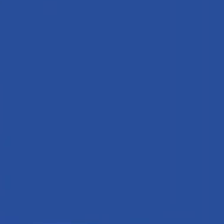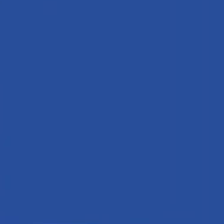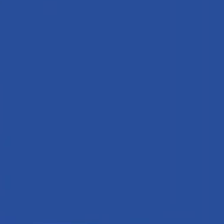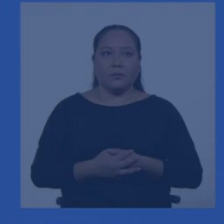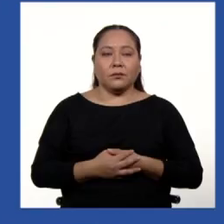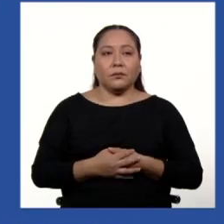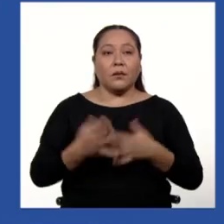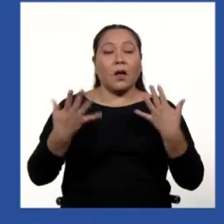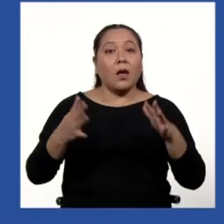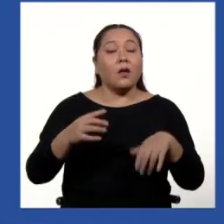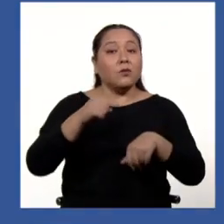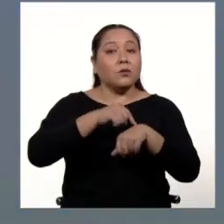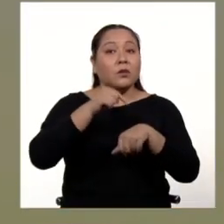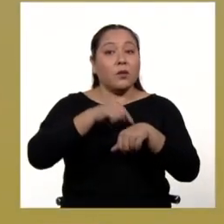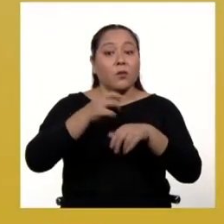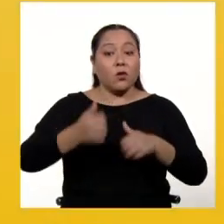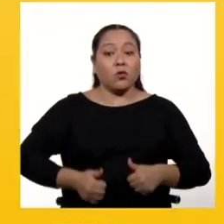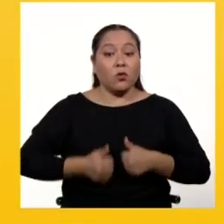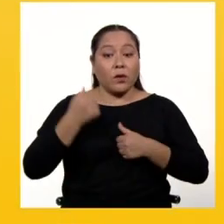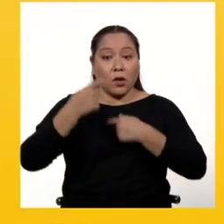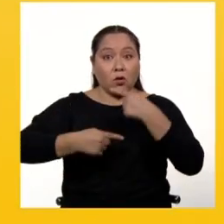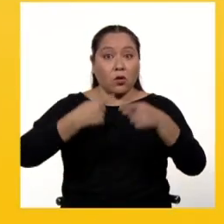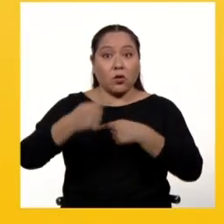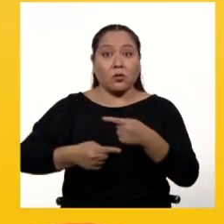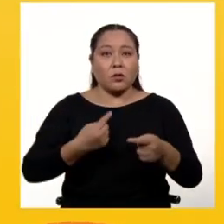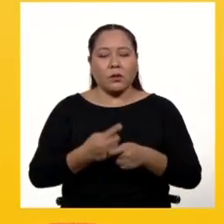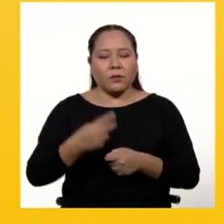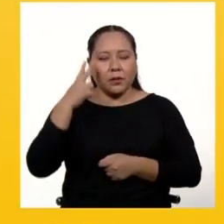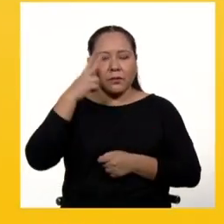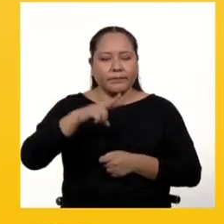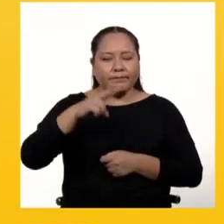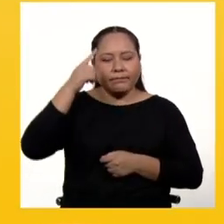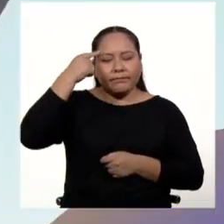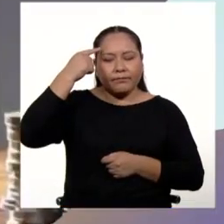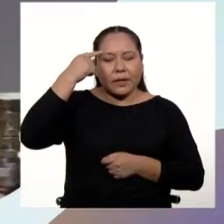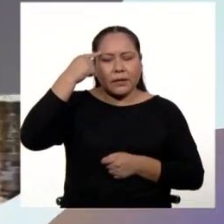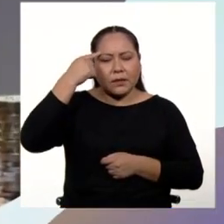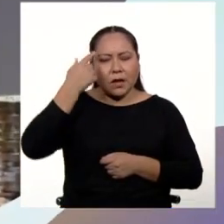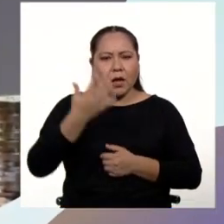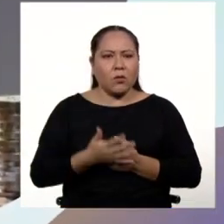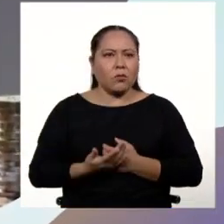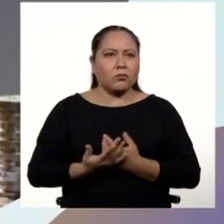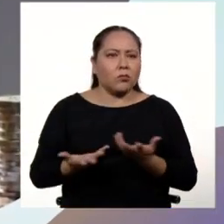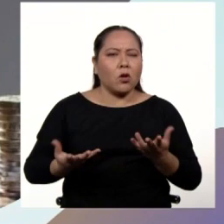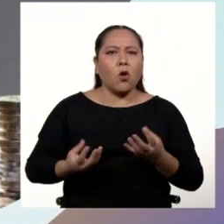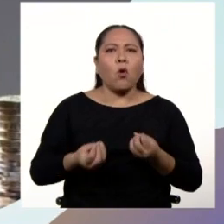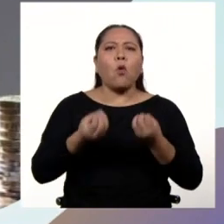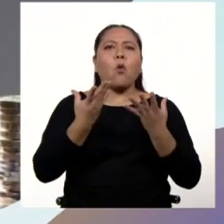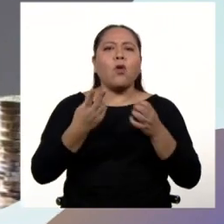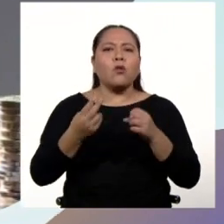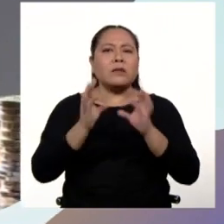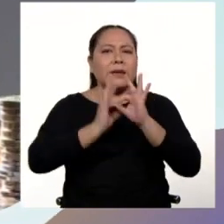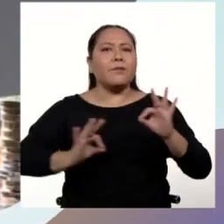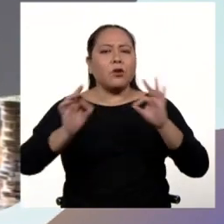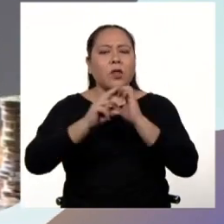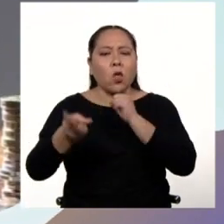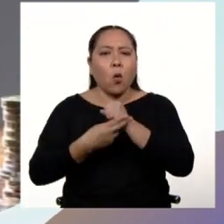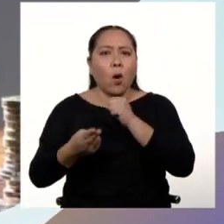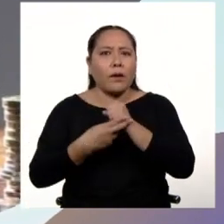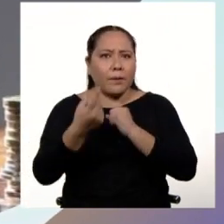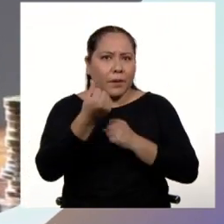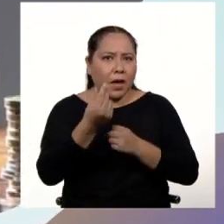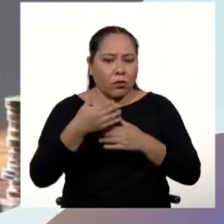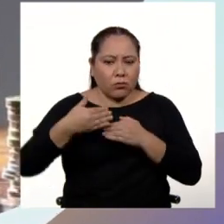En algún momento de nuestra vida diaria nos hemos puesto a hacer cálculos sobre el interés de los ahorros en un determinado